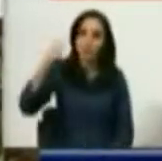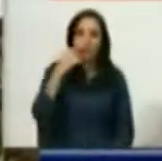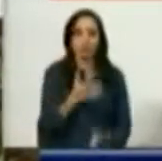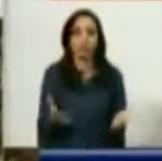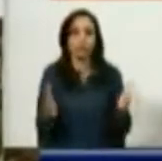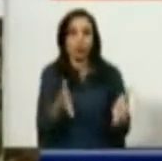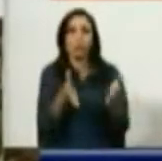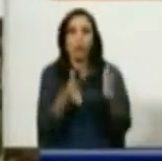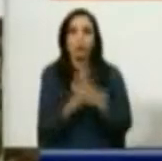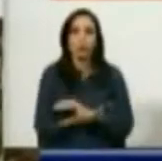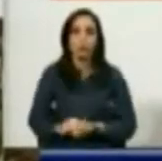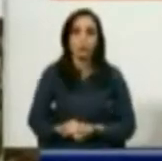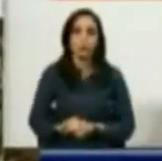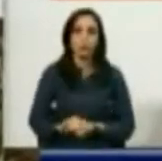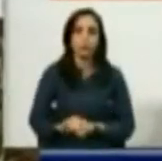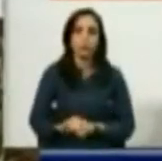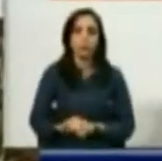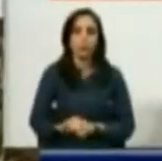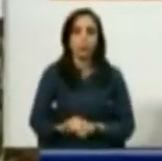hablar